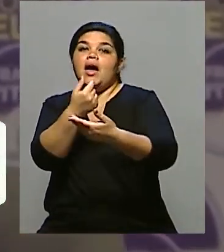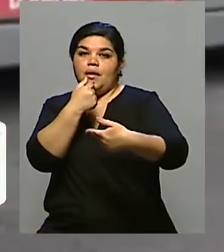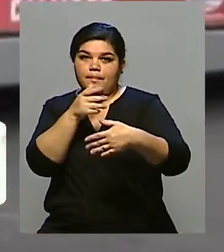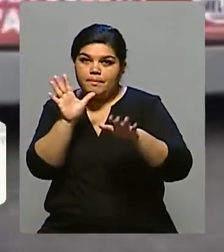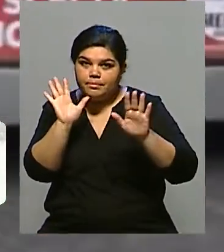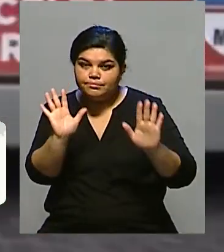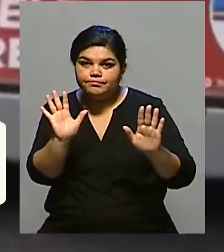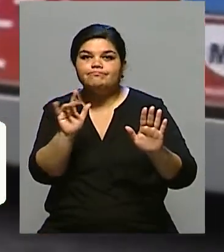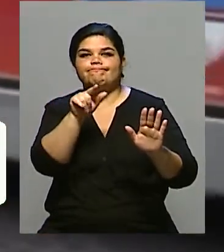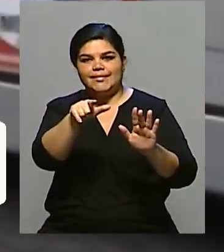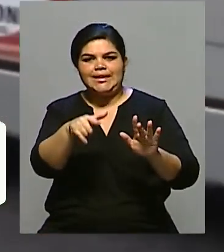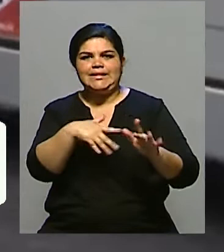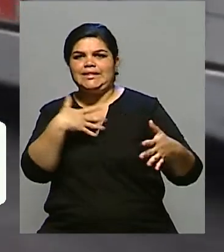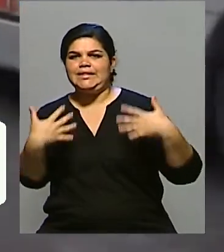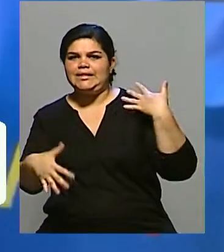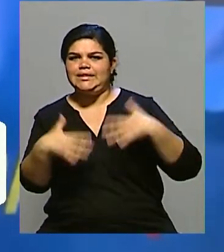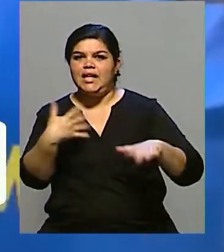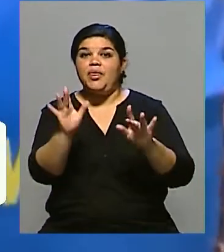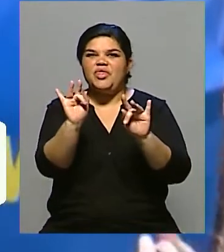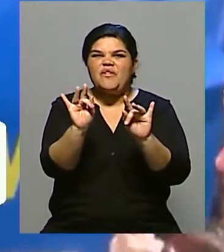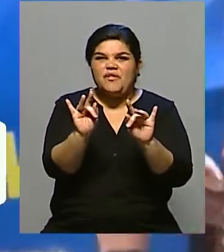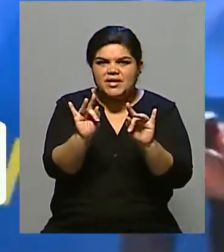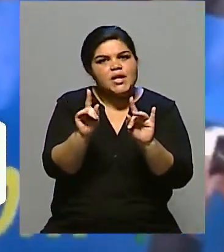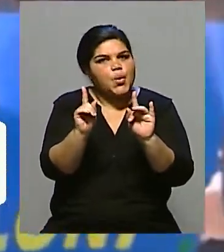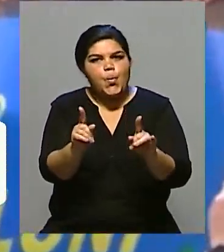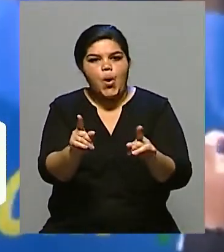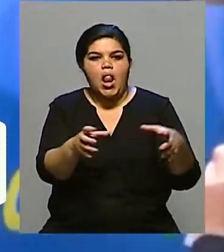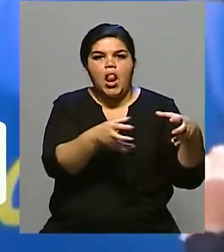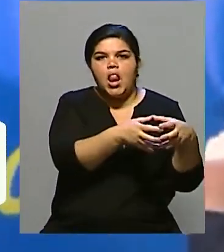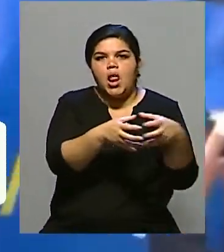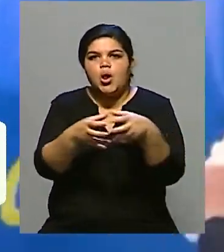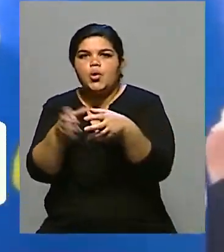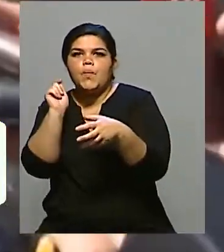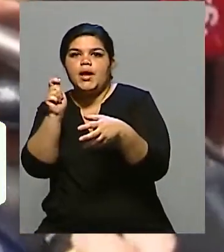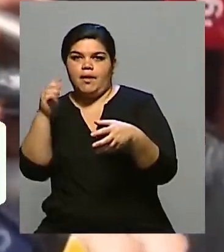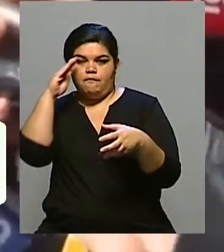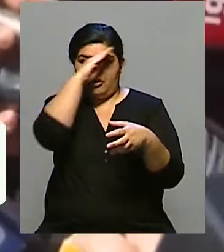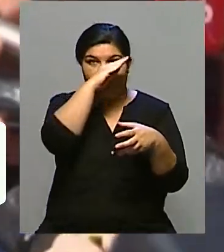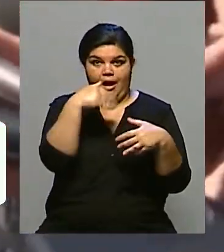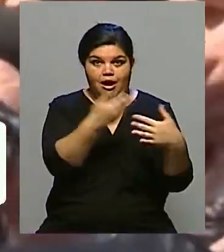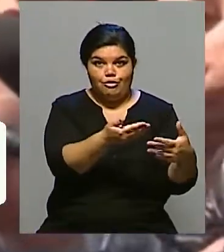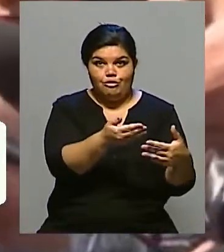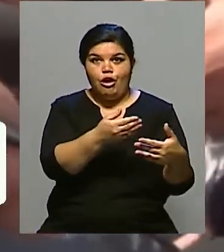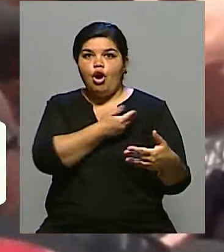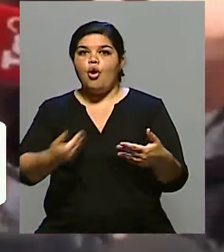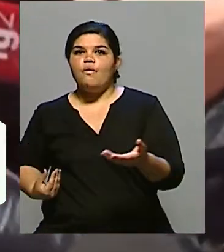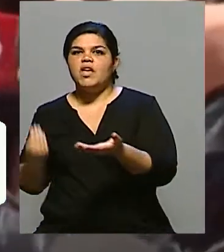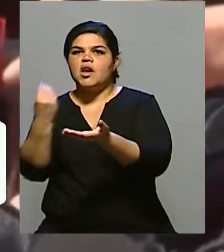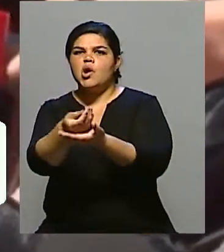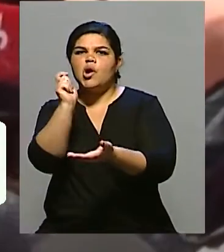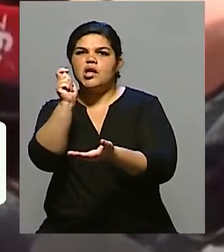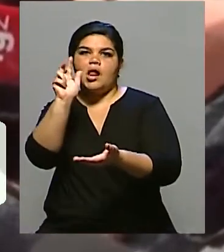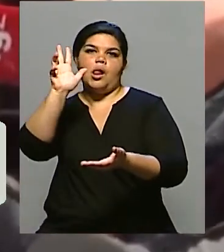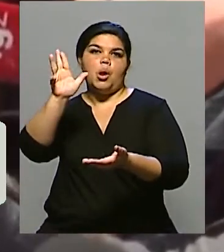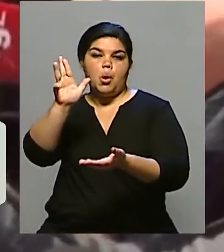limitar muchísimo, porque no va a tener poder sobre del Senado y de la Cámara de